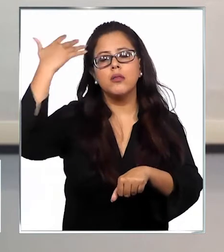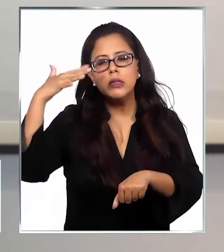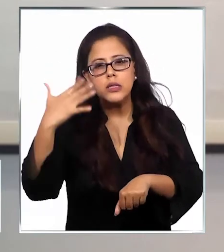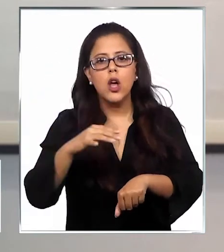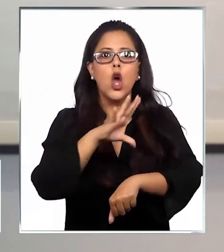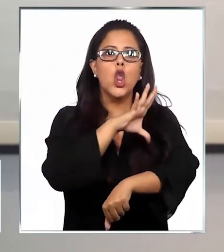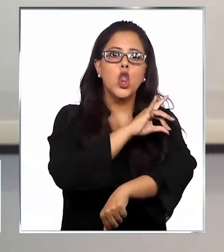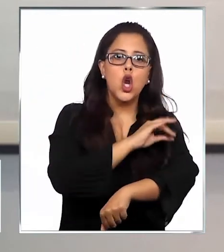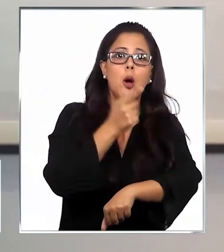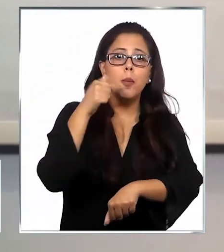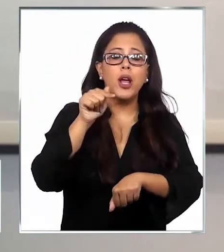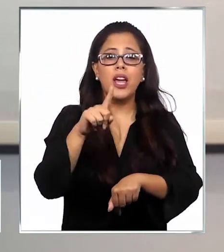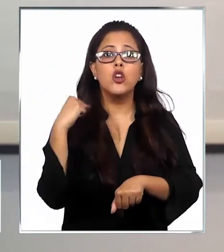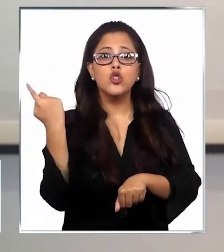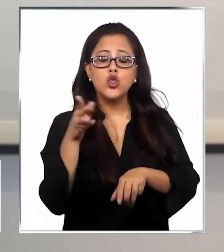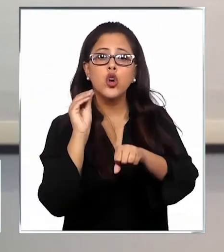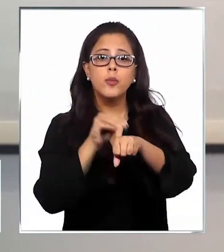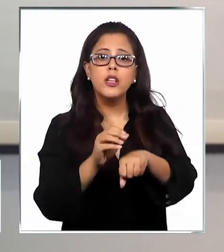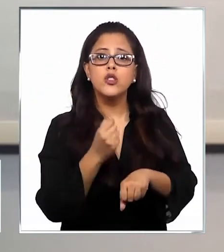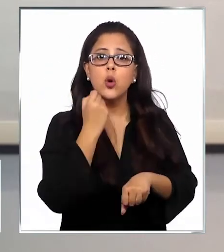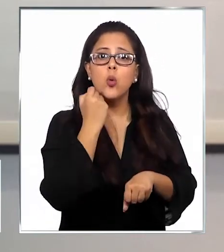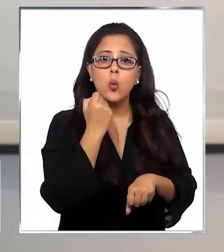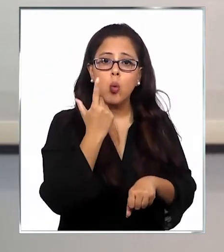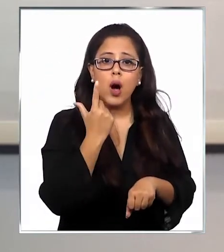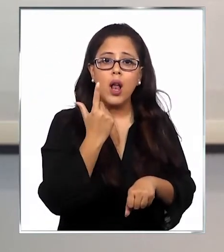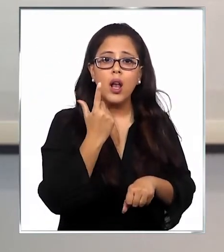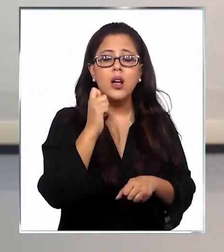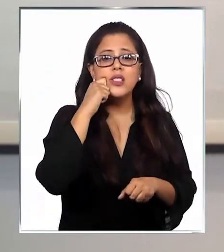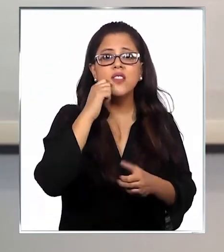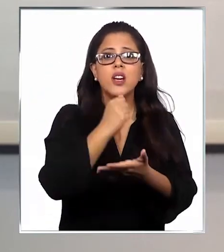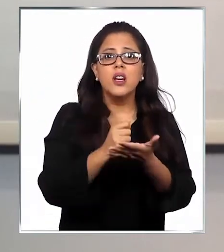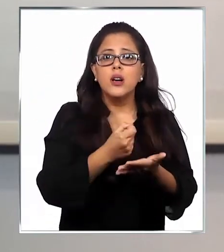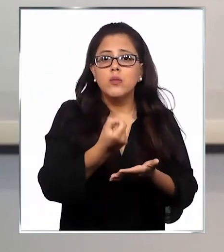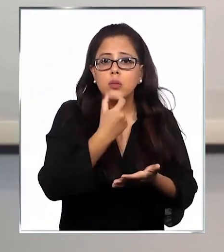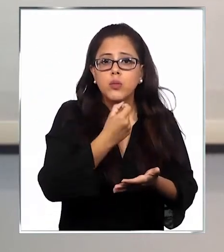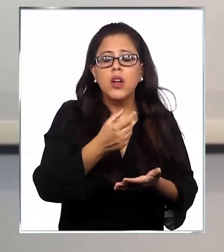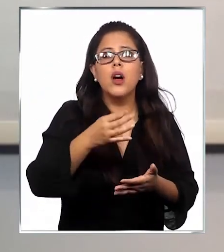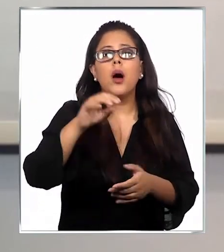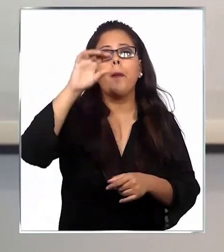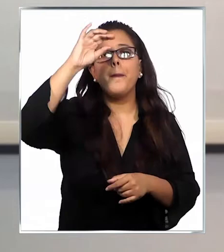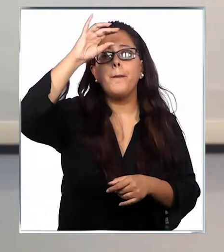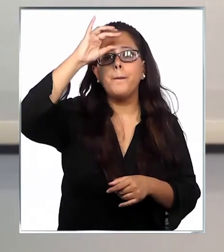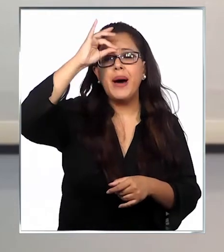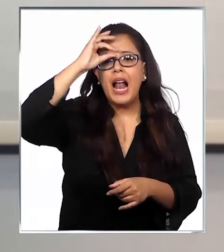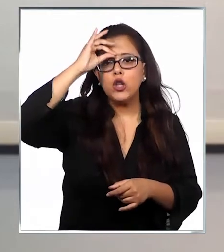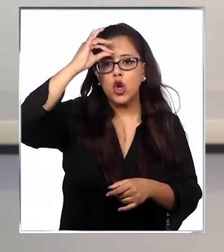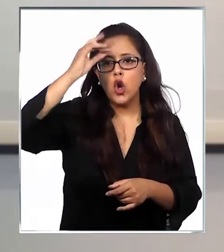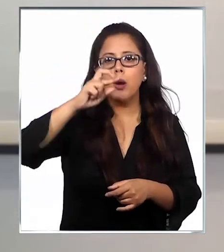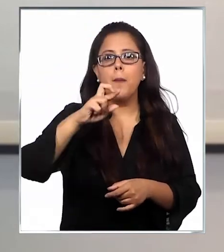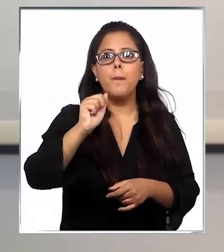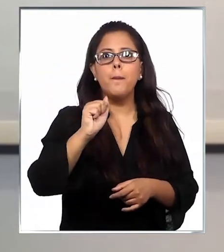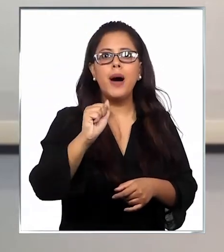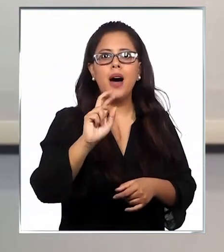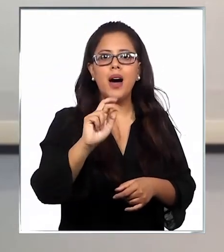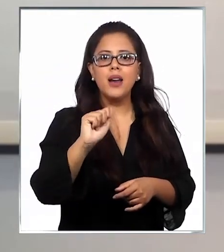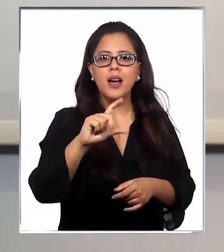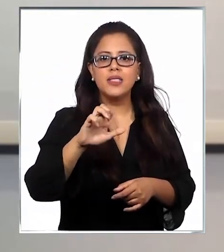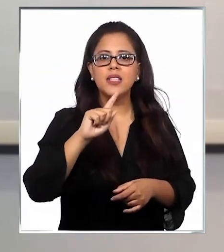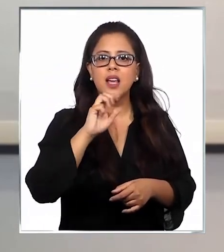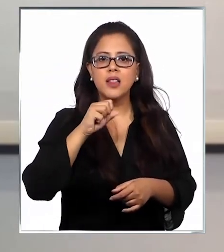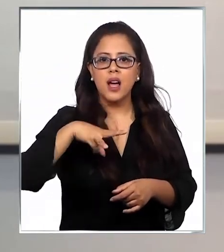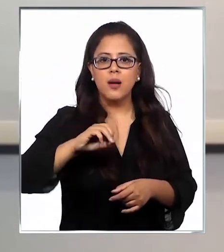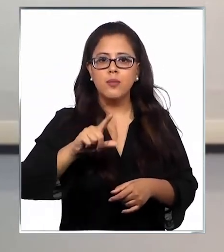los dolores, la recomendación que tenemos nosotros, por ser el medicamento más seguro, es el uso de paracetamol. Si esas molestias no